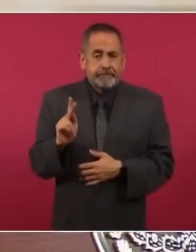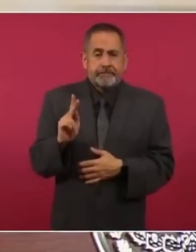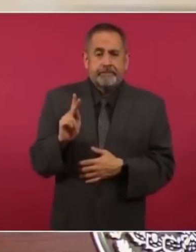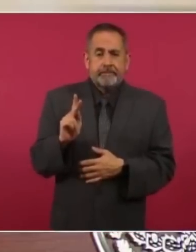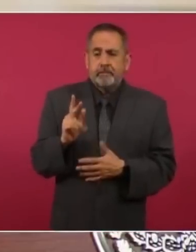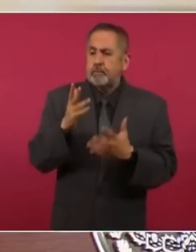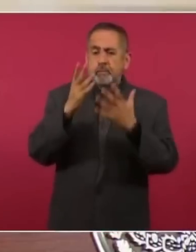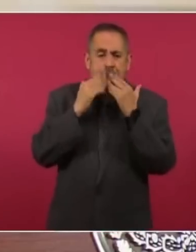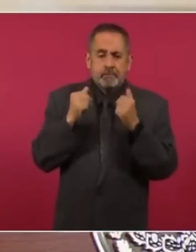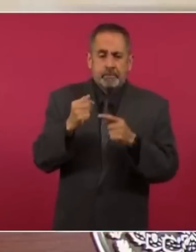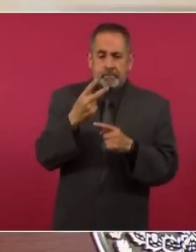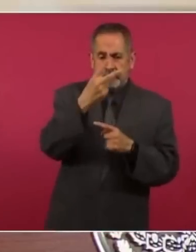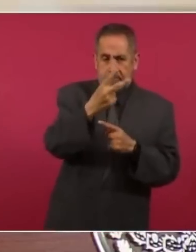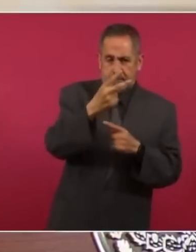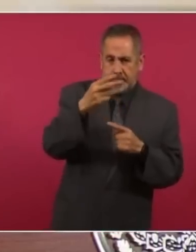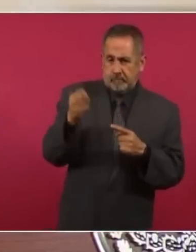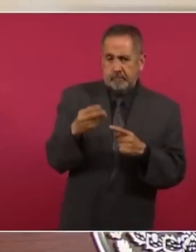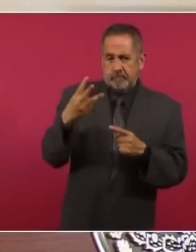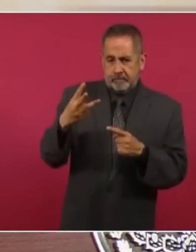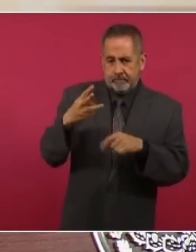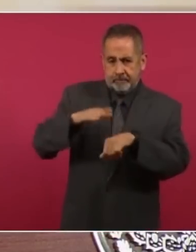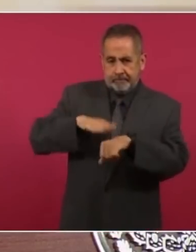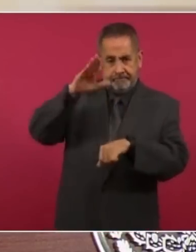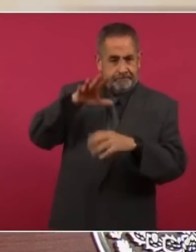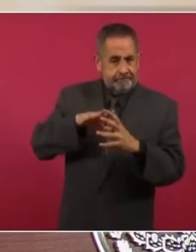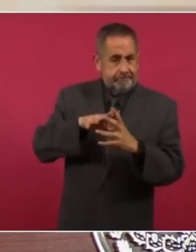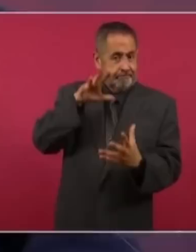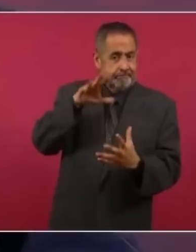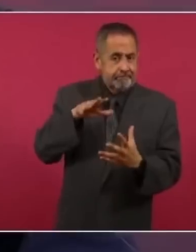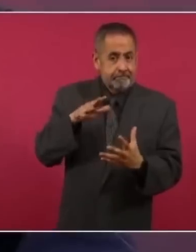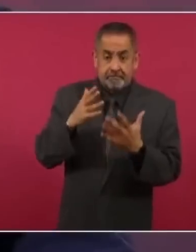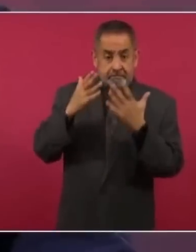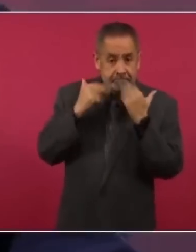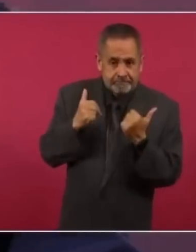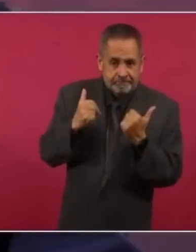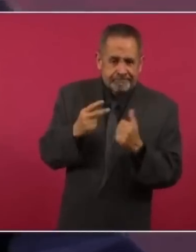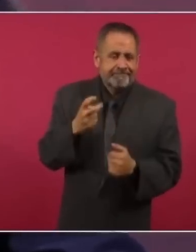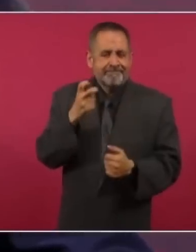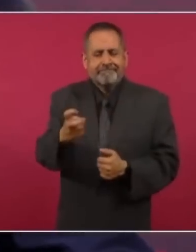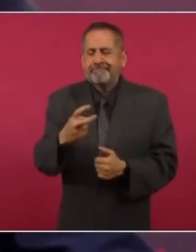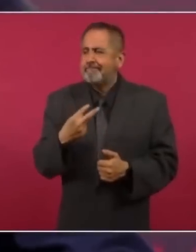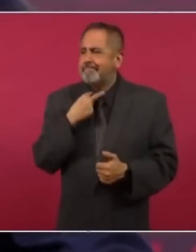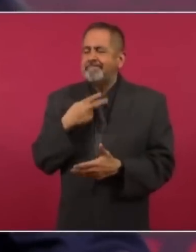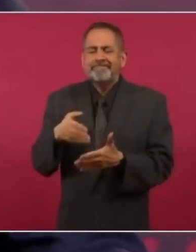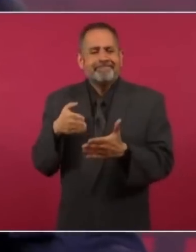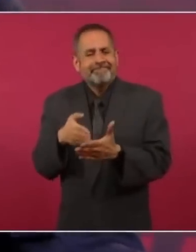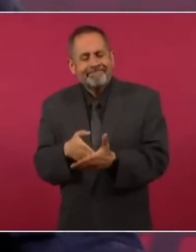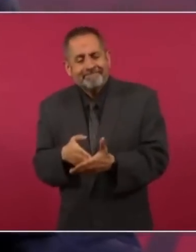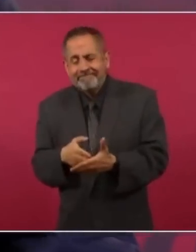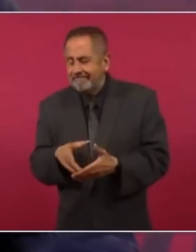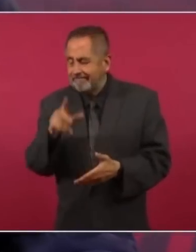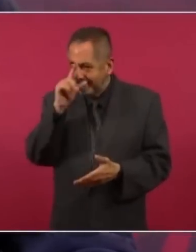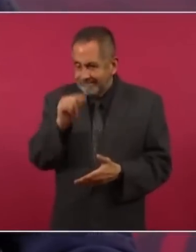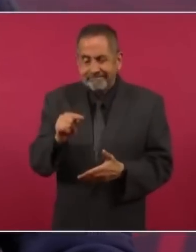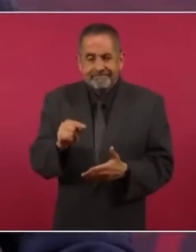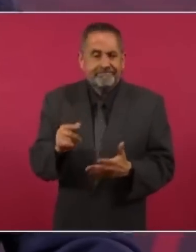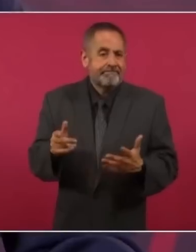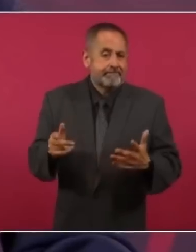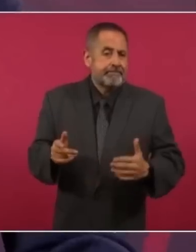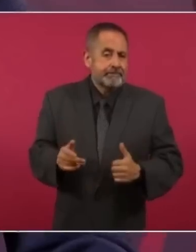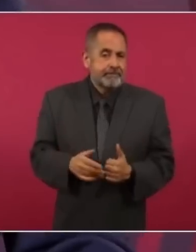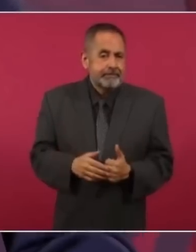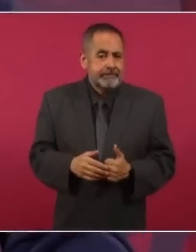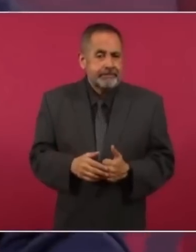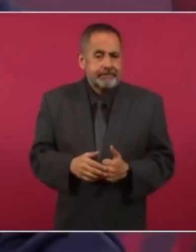Como no se tiene dos terceras partes en el Congreso, se